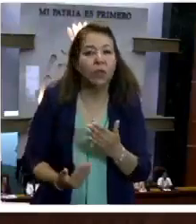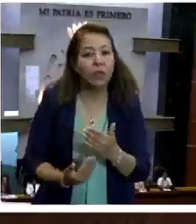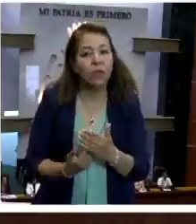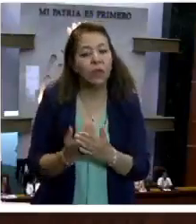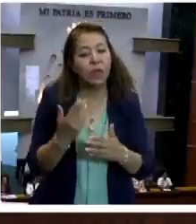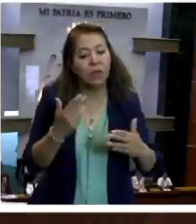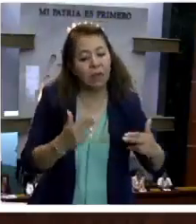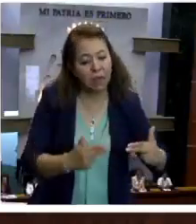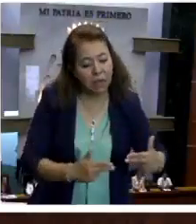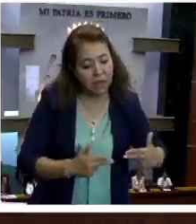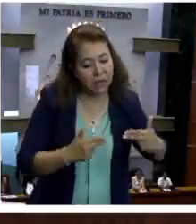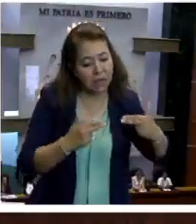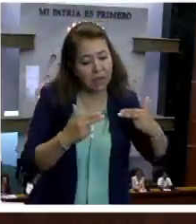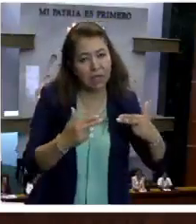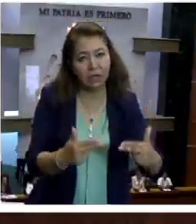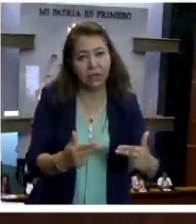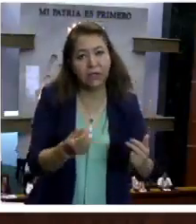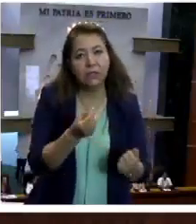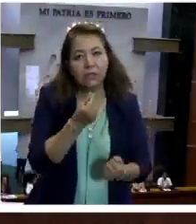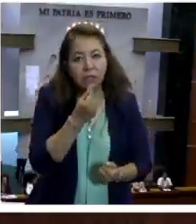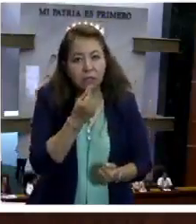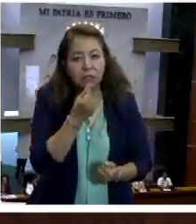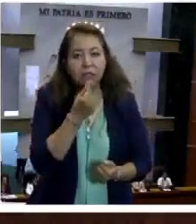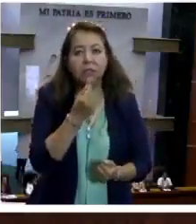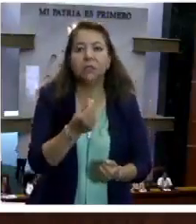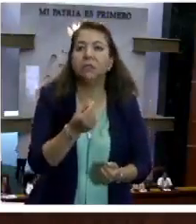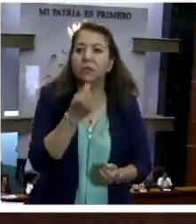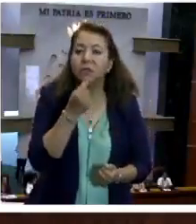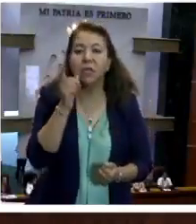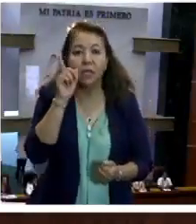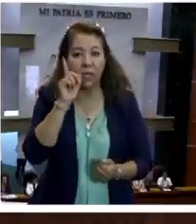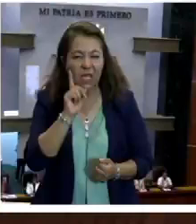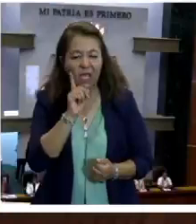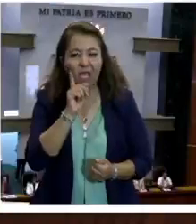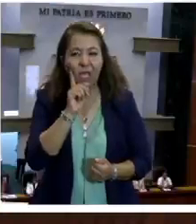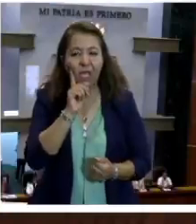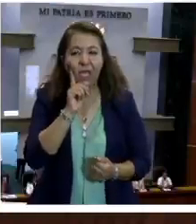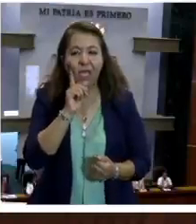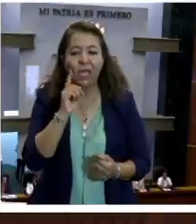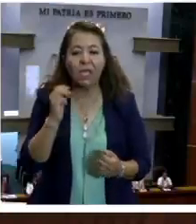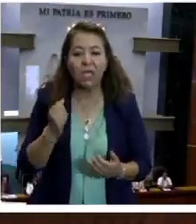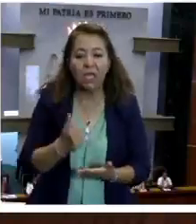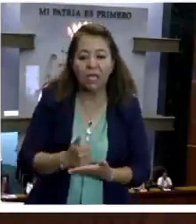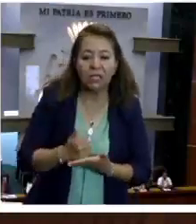y niños que sirvan a México y a Guerrero.